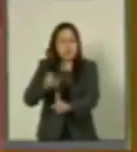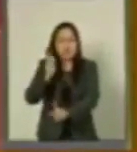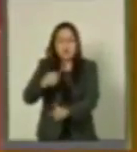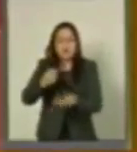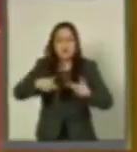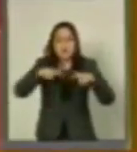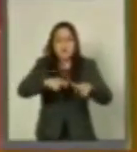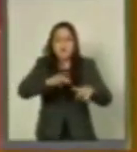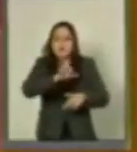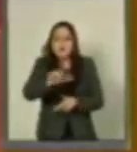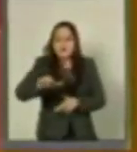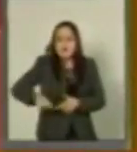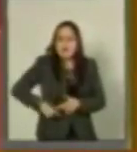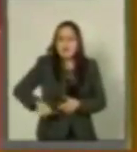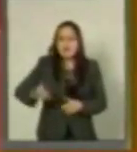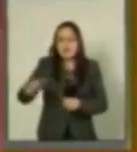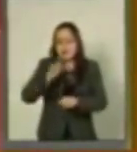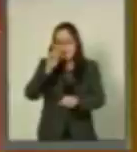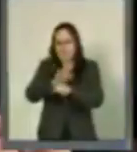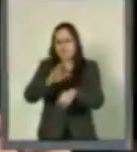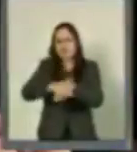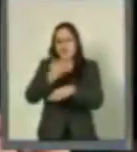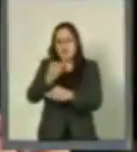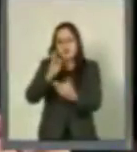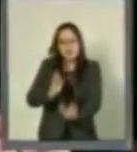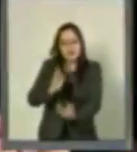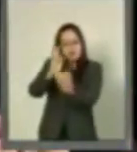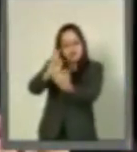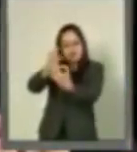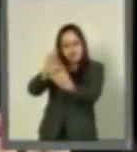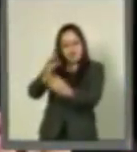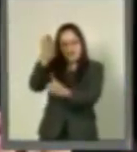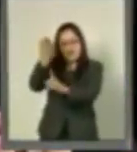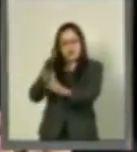representa al gobierno federal.